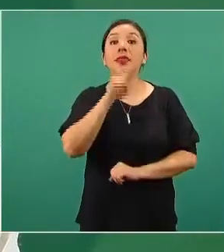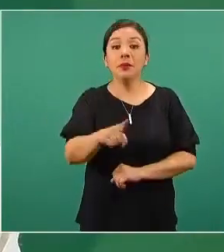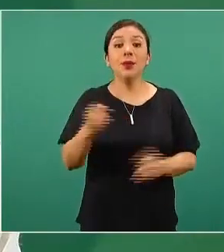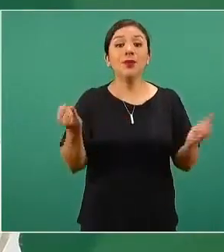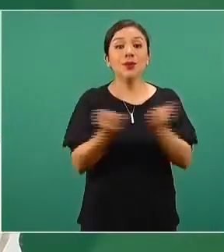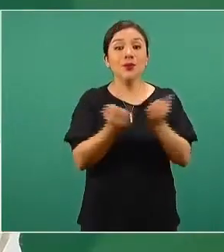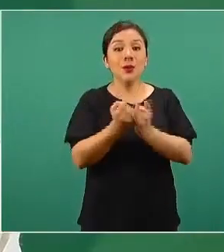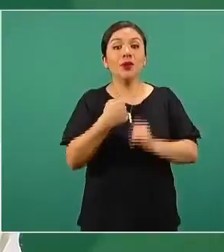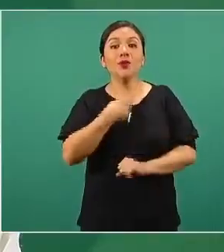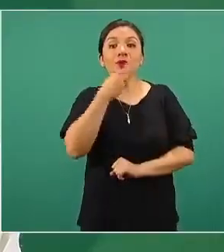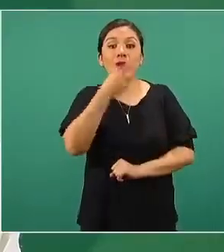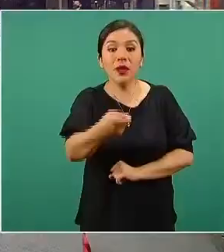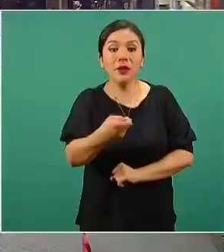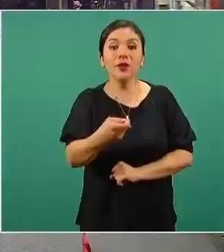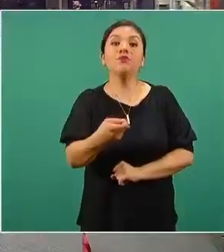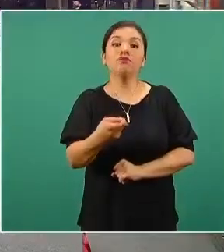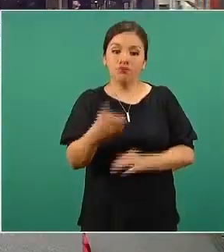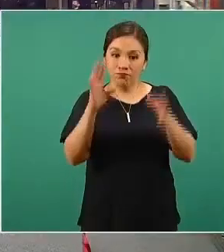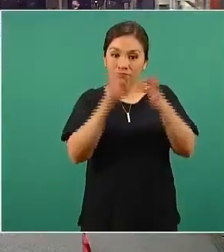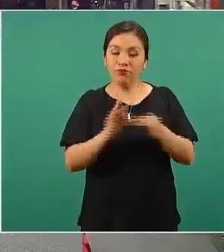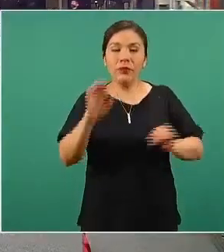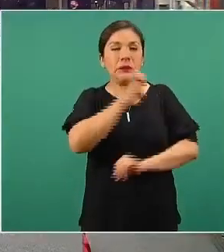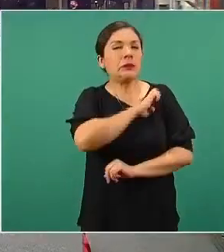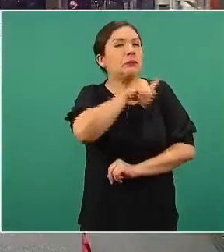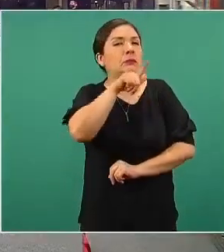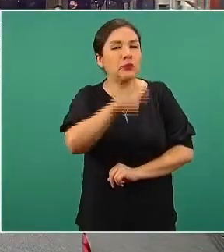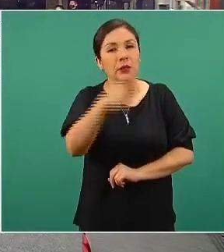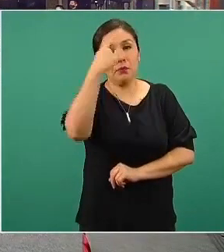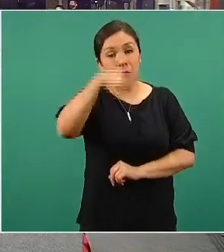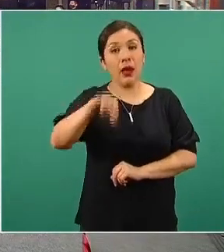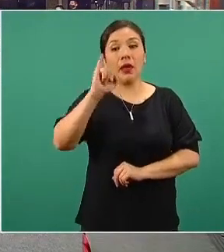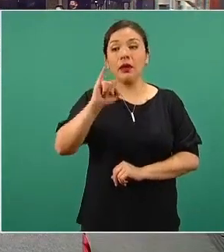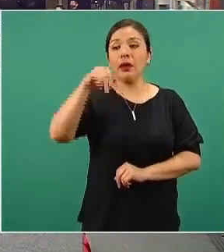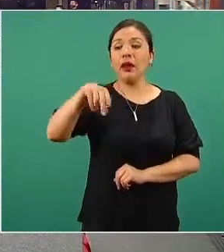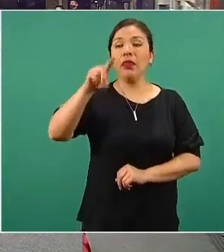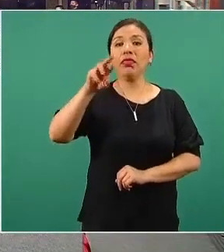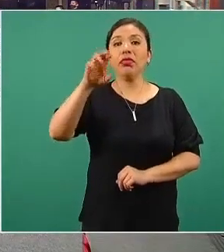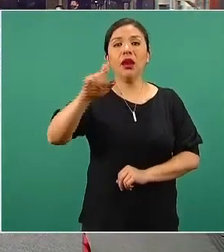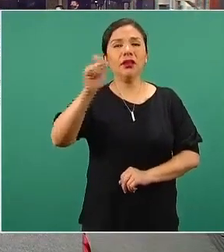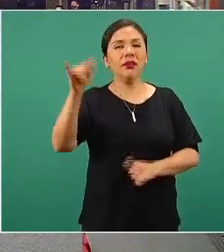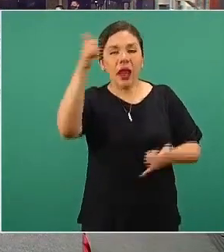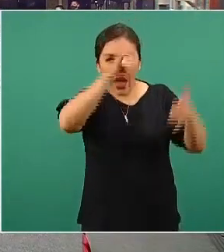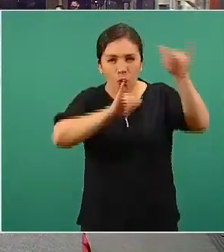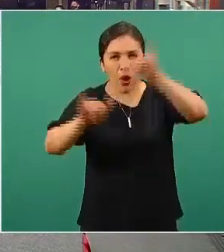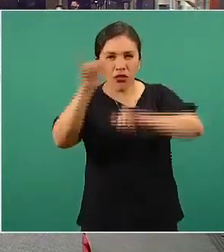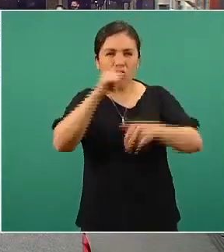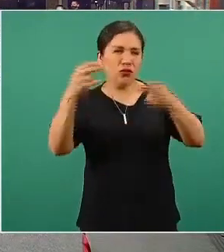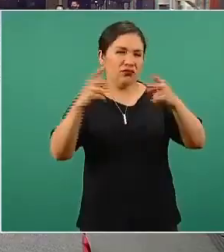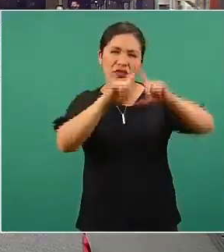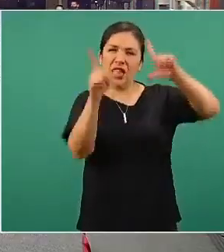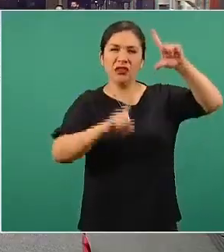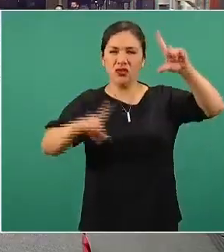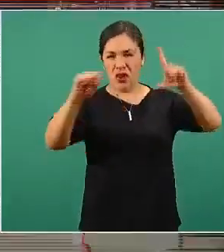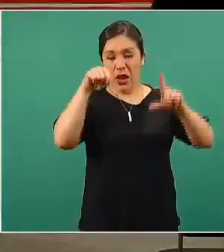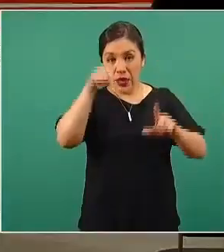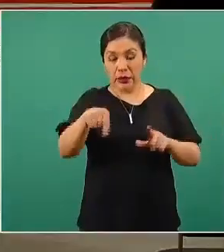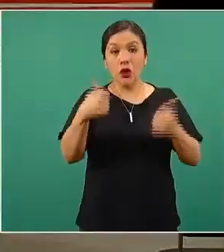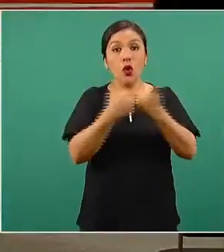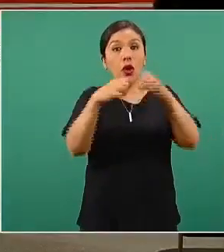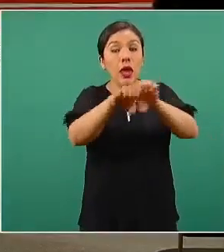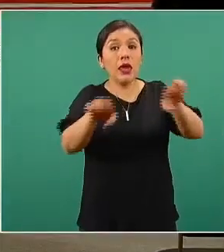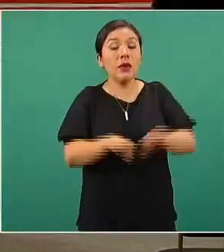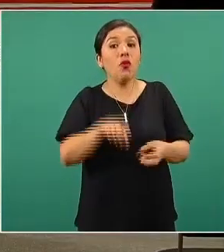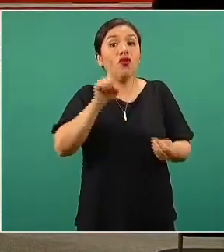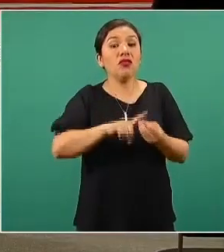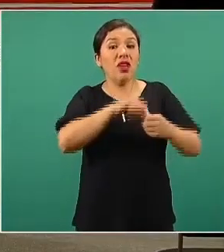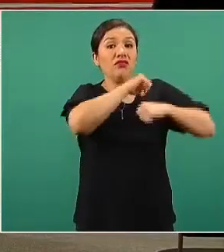quiero hacer un señalamiento especial para el INDRE, nuestro Laboratorio Nacional de Referencia, el equipo que